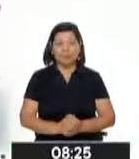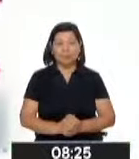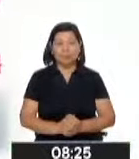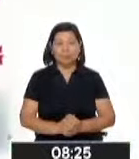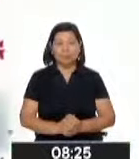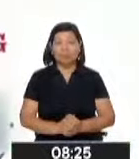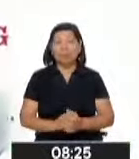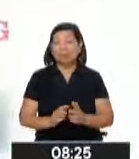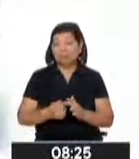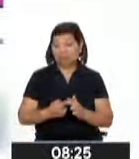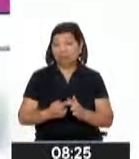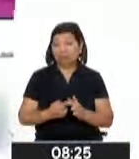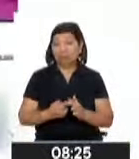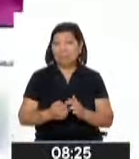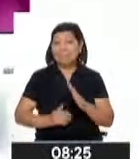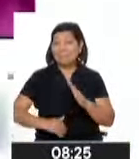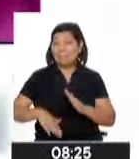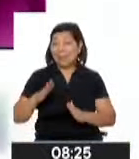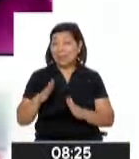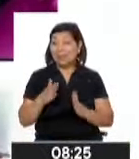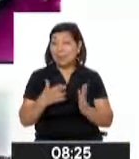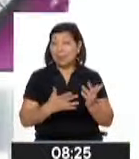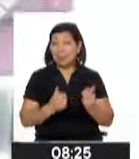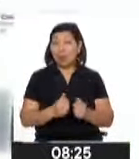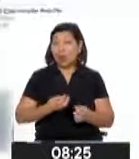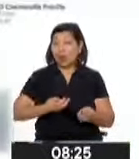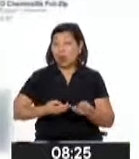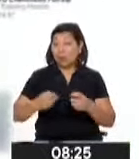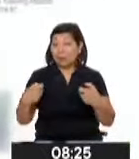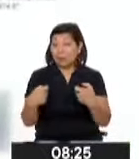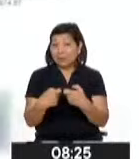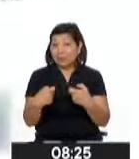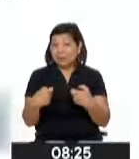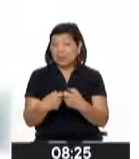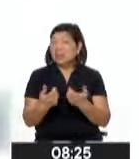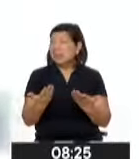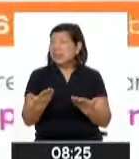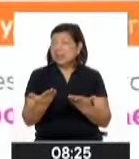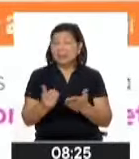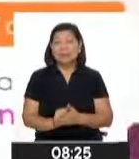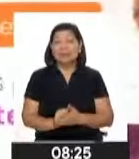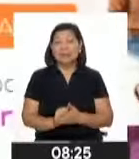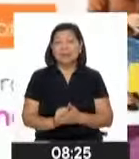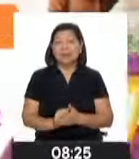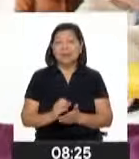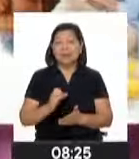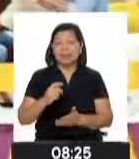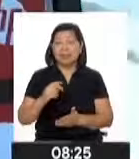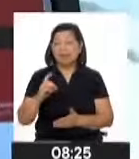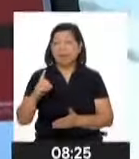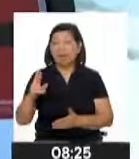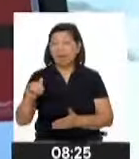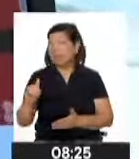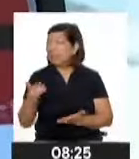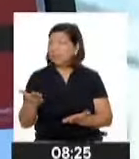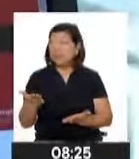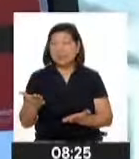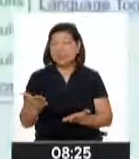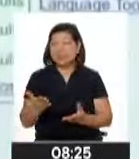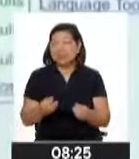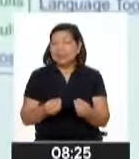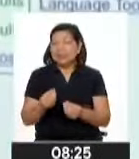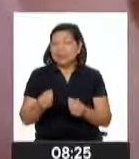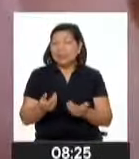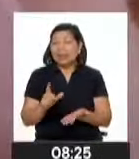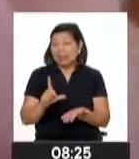Se inició uno de los eventos más esperados de comercio electrónico. Se trata de los Cyber Day, una iniciativa de la Cámara de